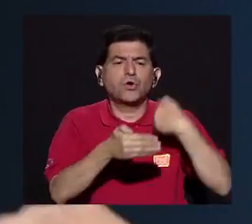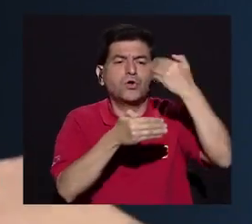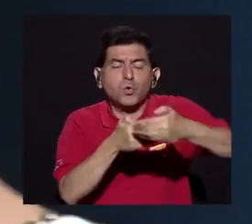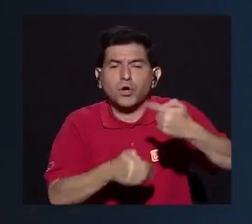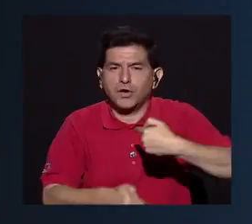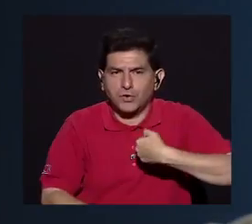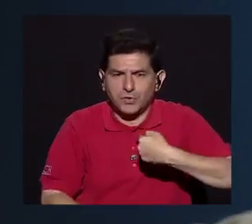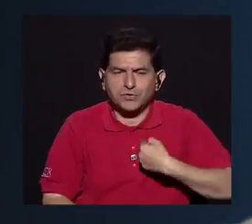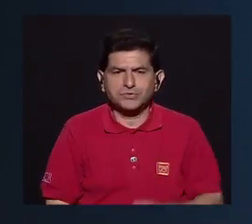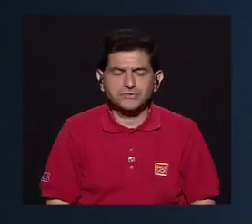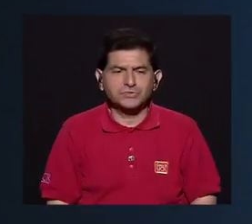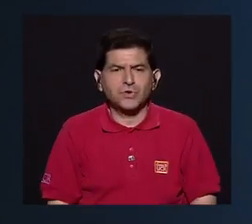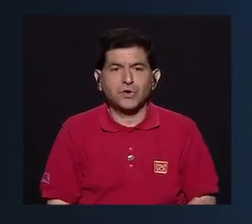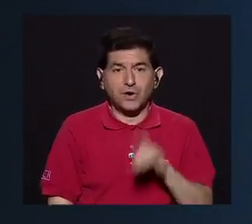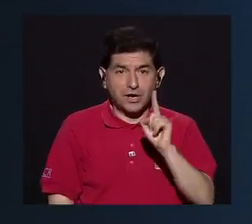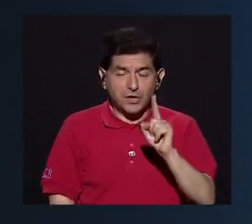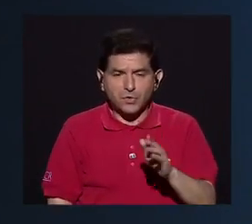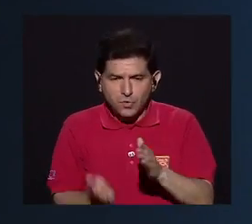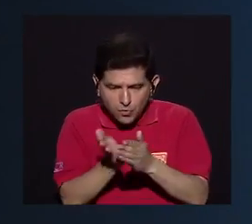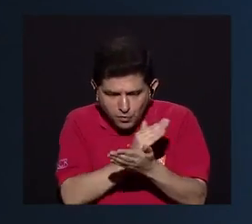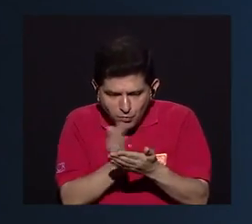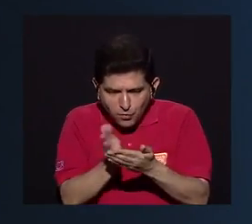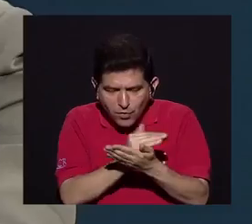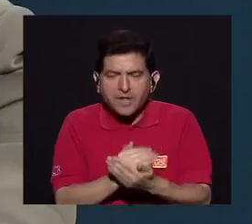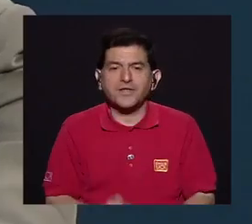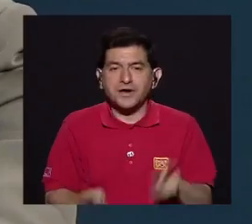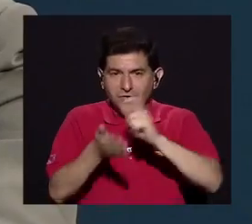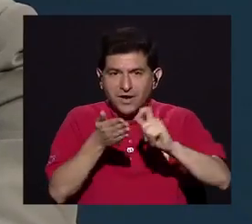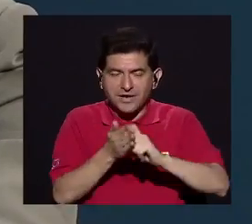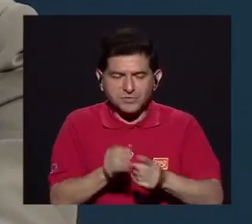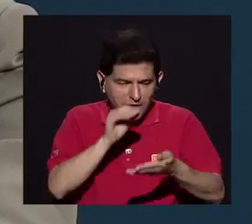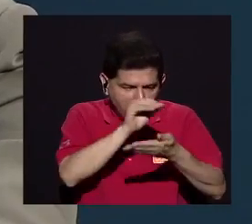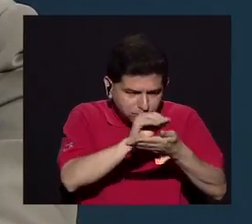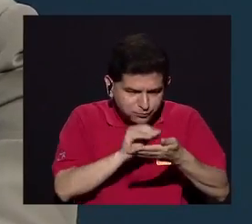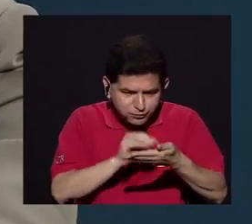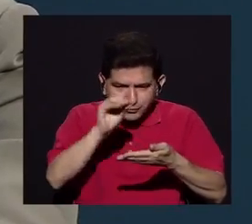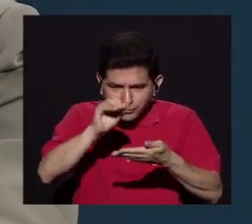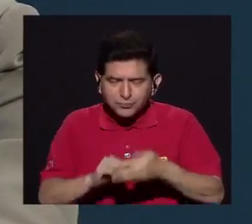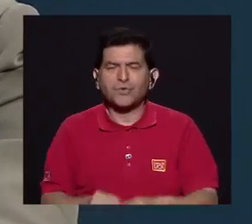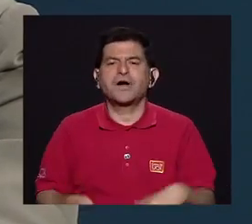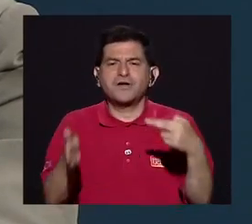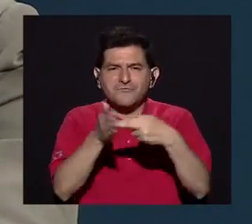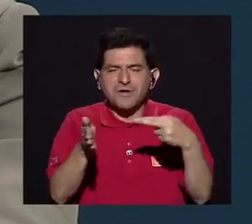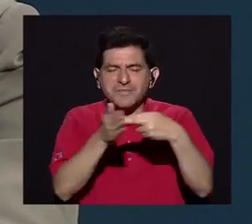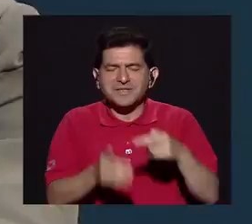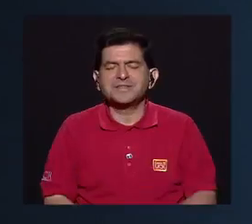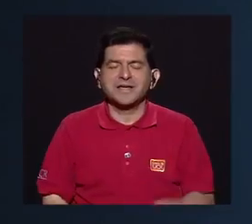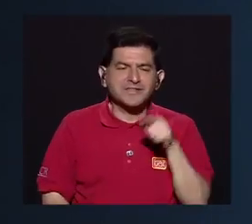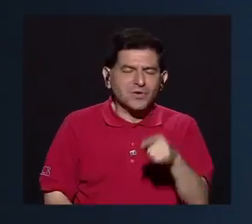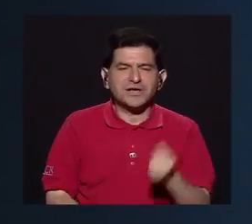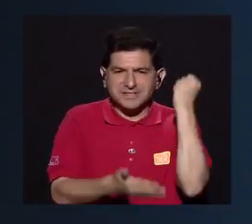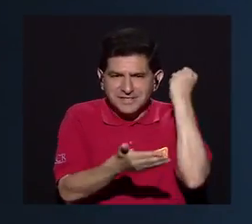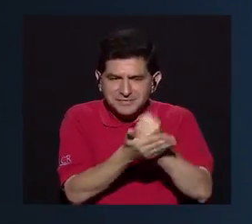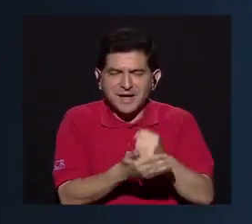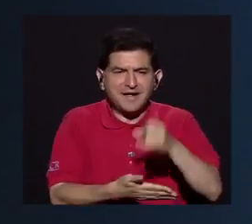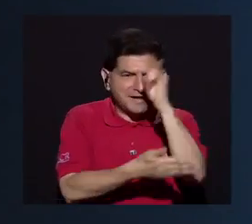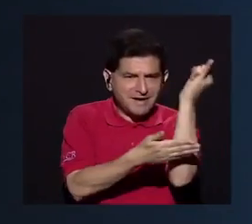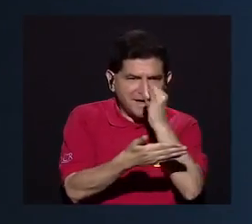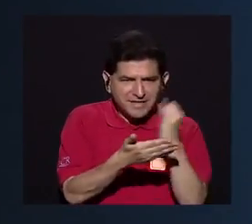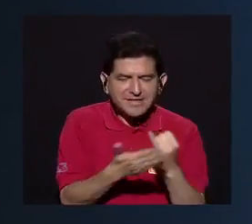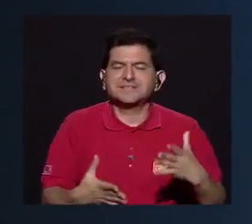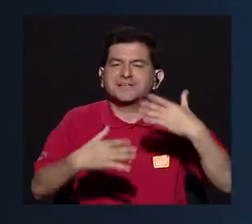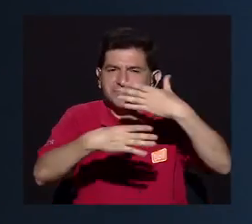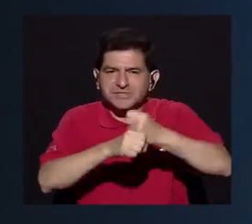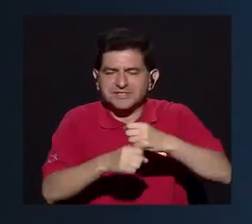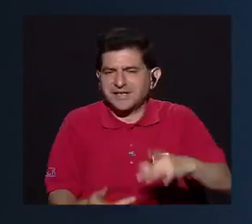pasaba llenando cuadernos en la escuela, como que reproduciendo las marcas y haciendo diseños especiales para